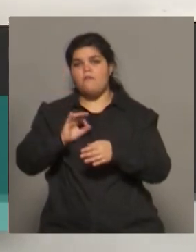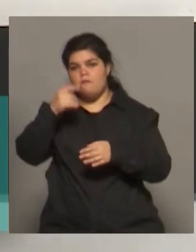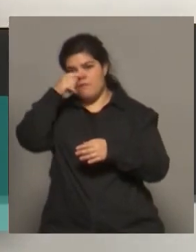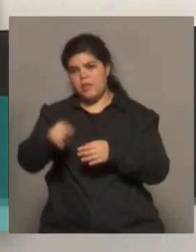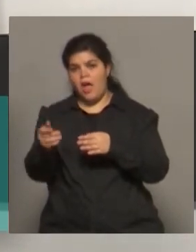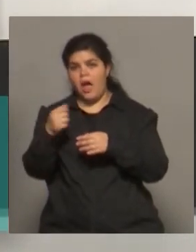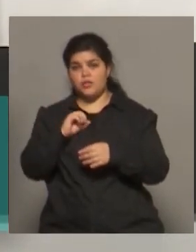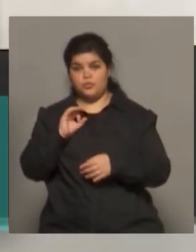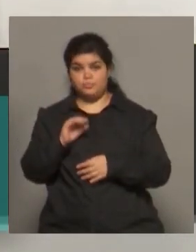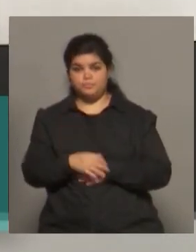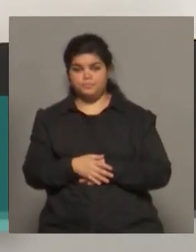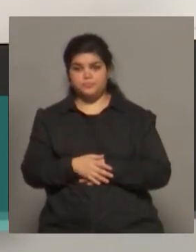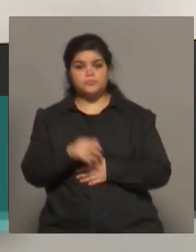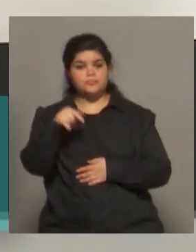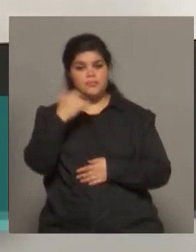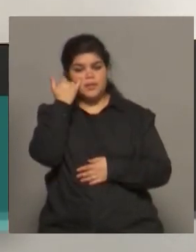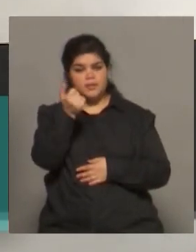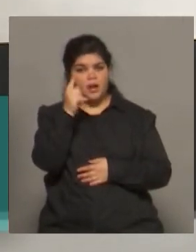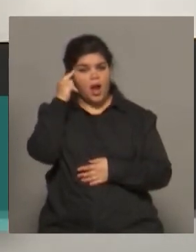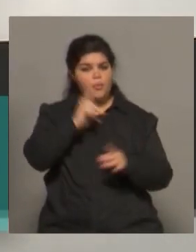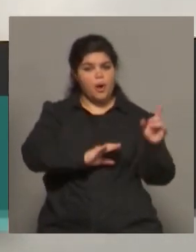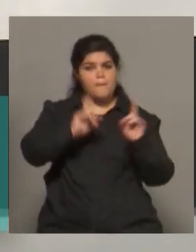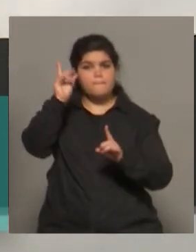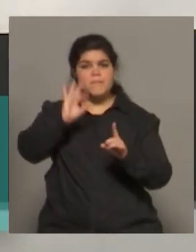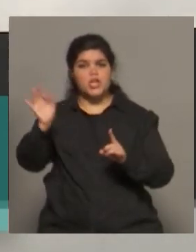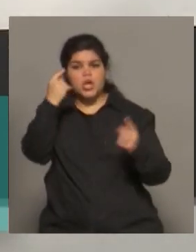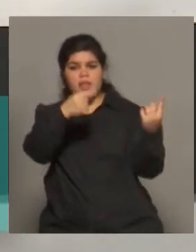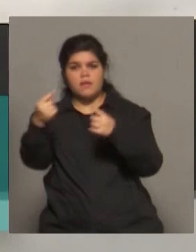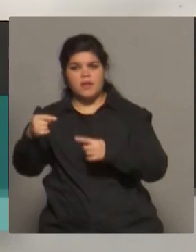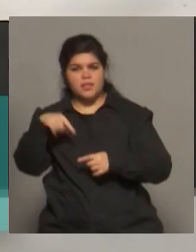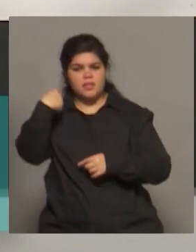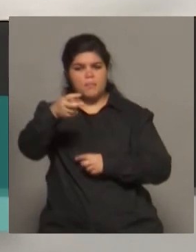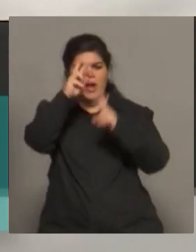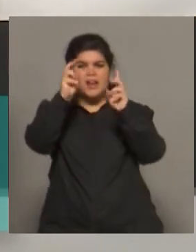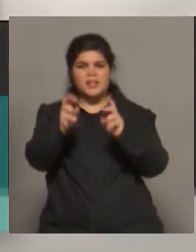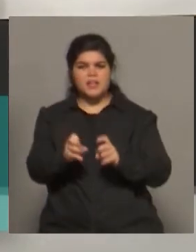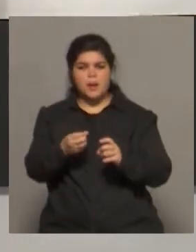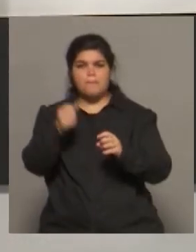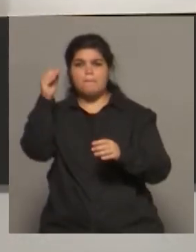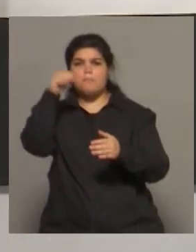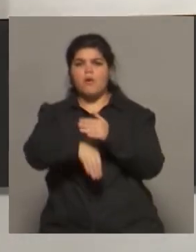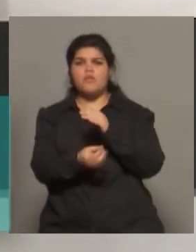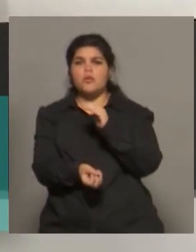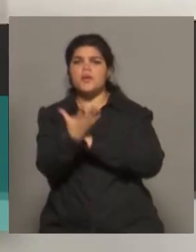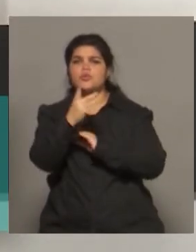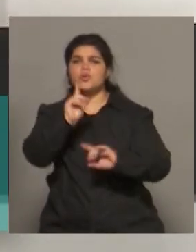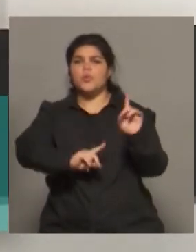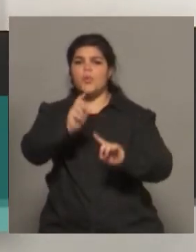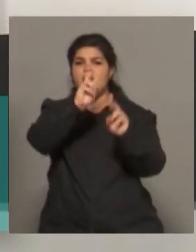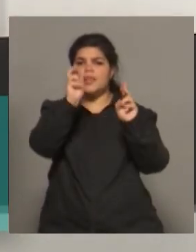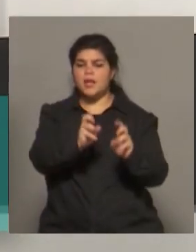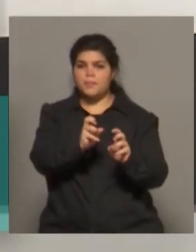bueno, ya está presentado el tema, ya se empiezan a ver las posturas también y vamos a seguir analizando cuál es la posición del Mercosur con respecto a algunas temáticas,